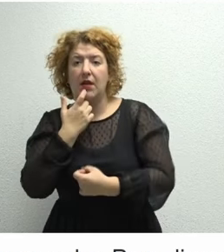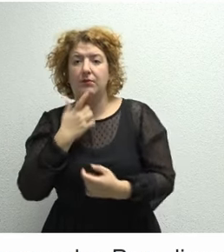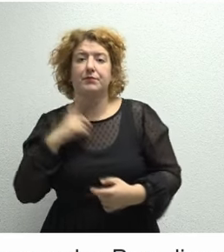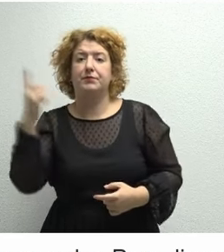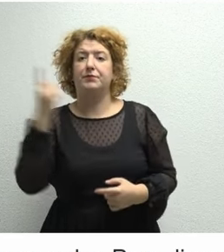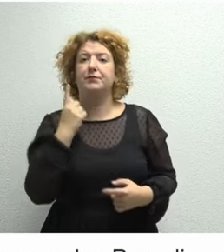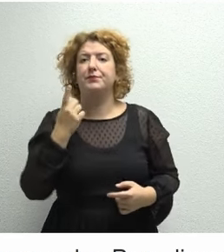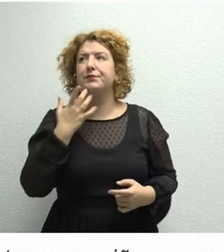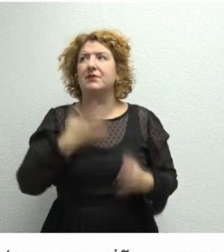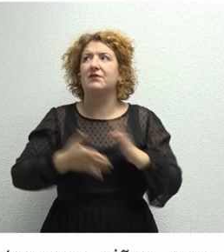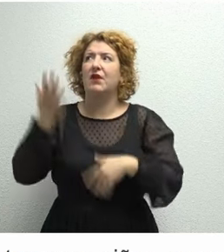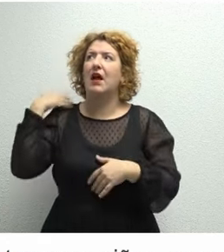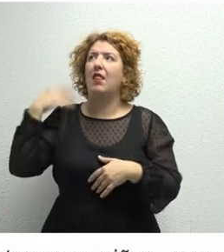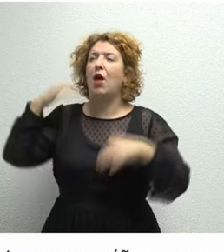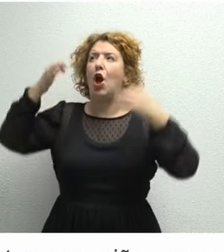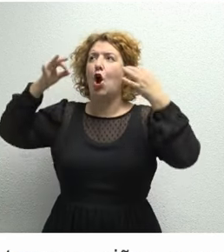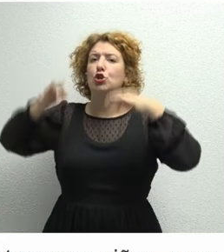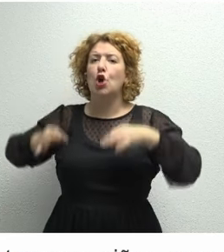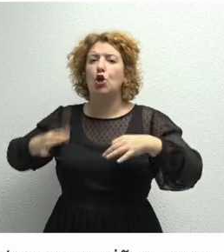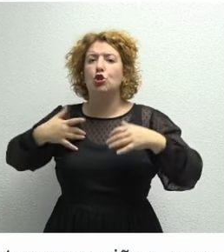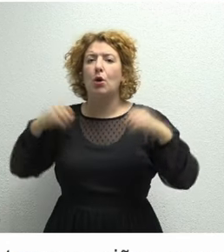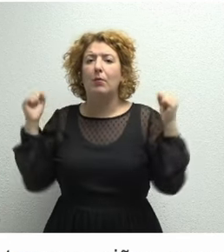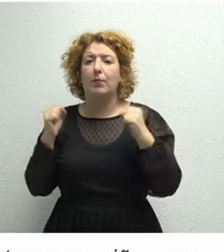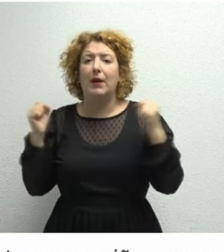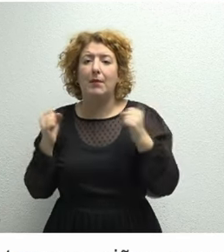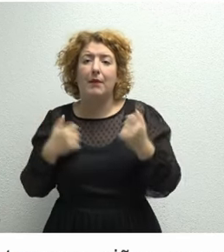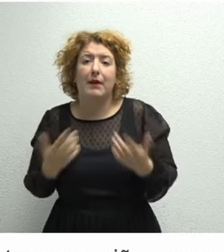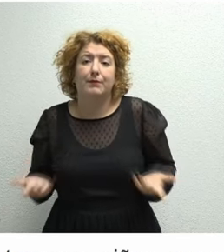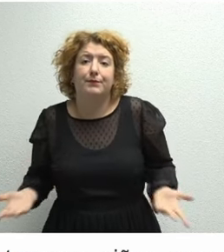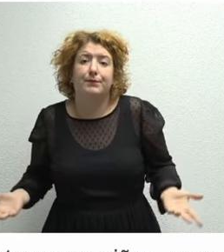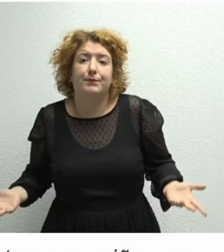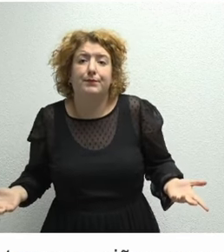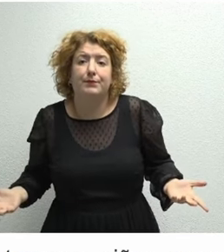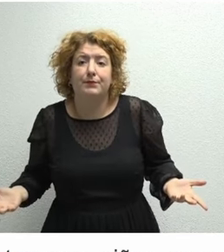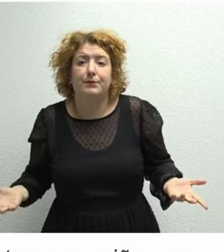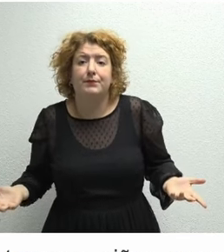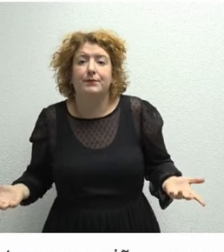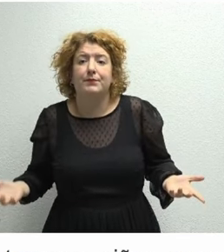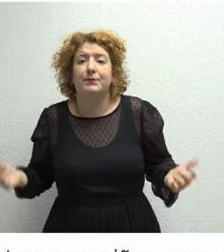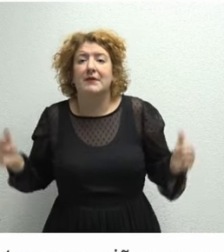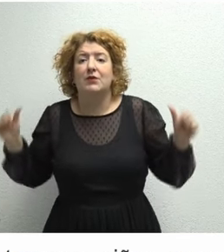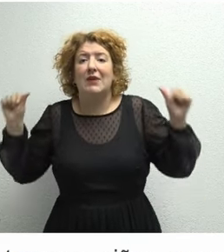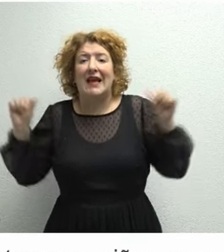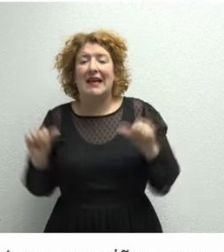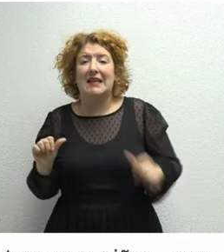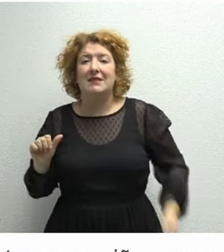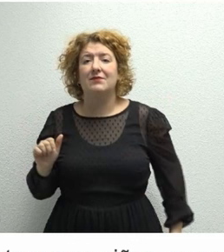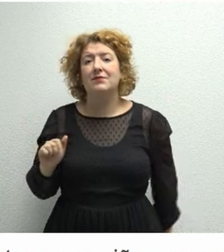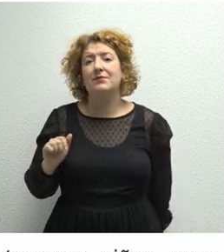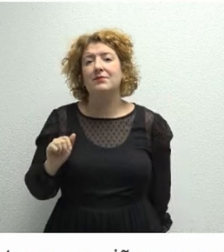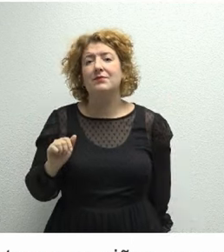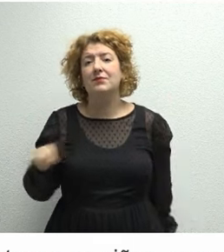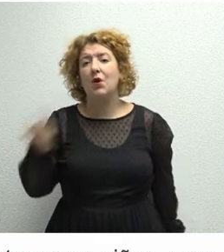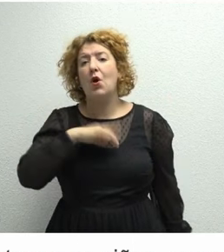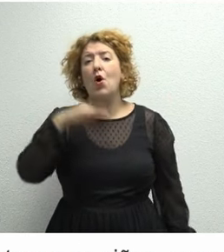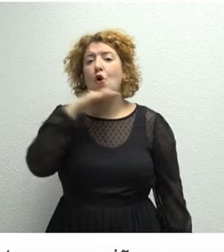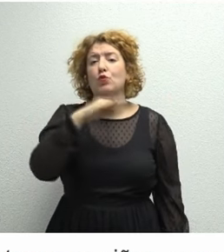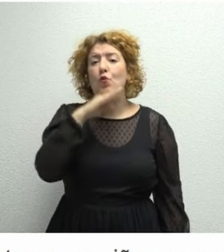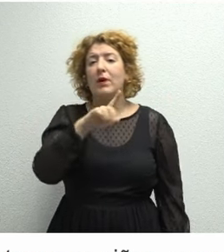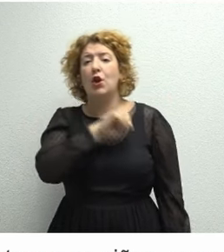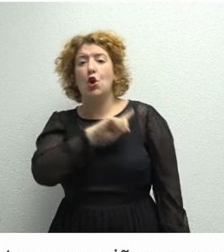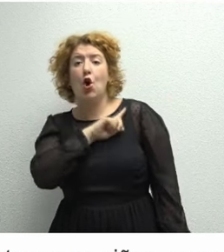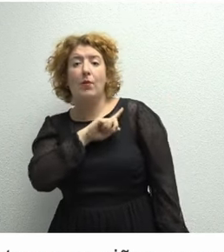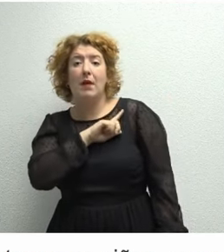de otoño Primavera pues lo siento en el alma si está en crisis a finales de octubre noviembre